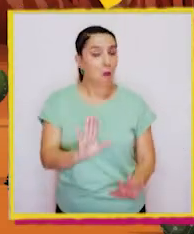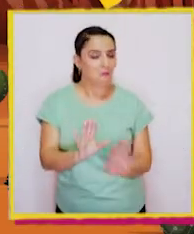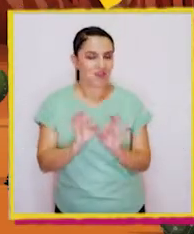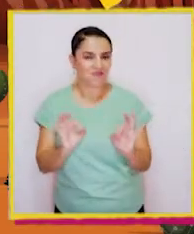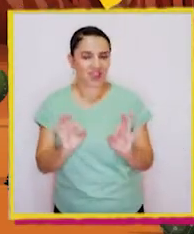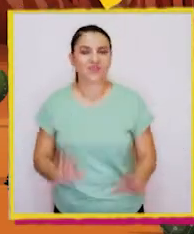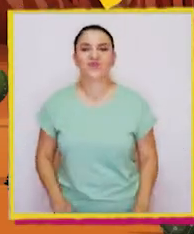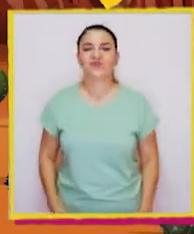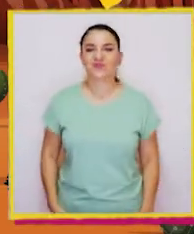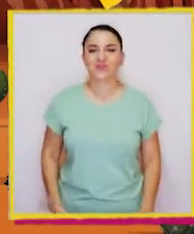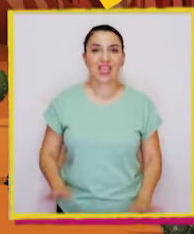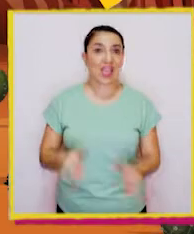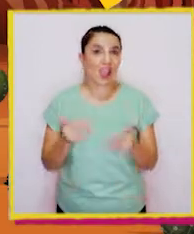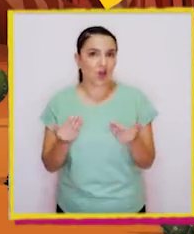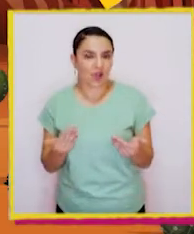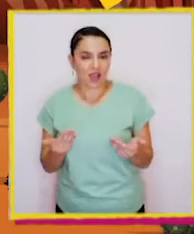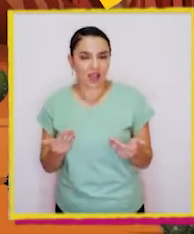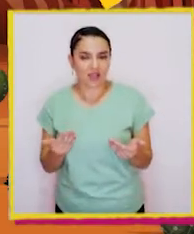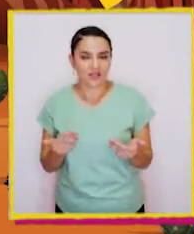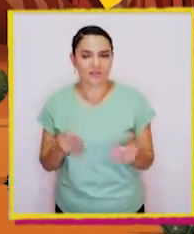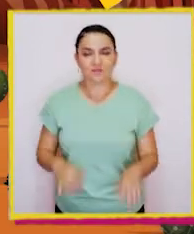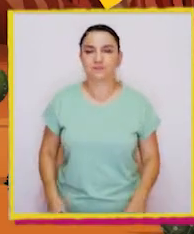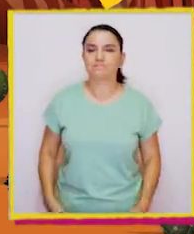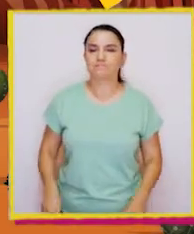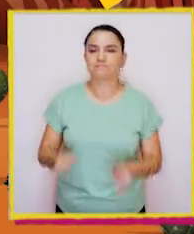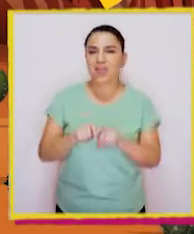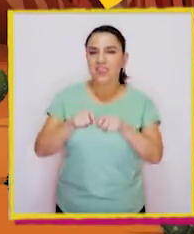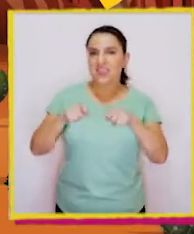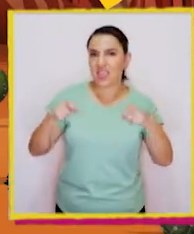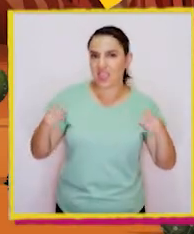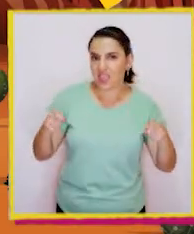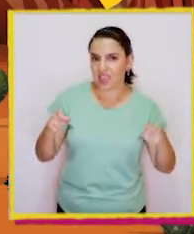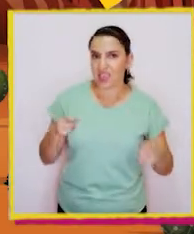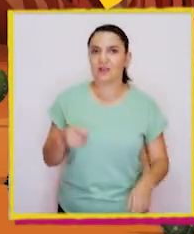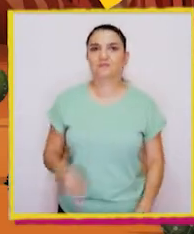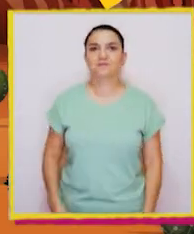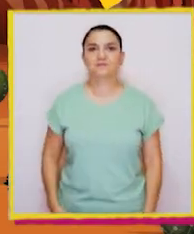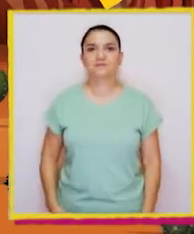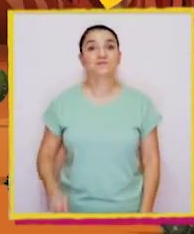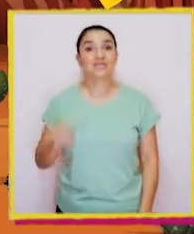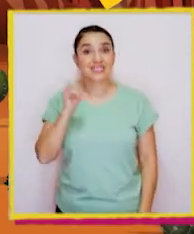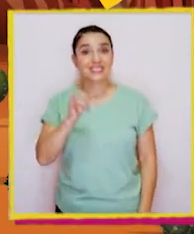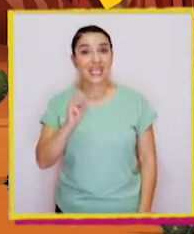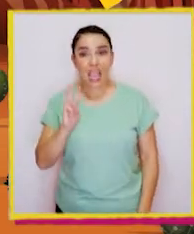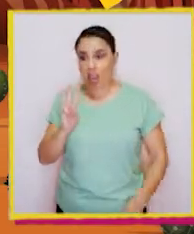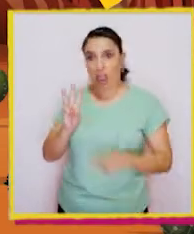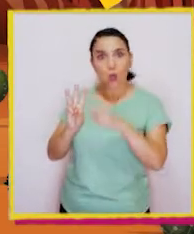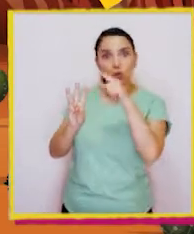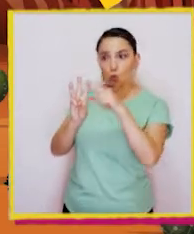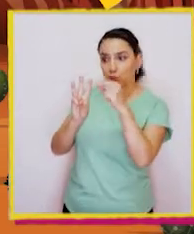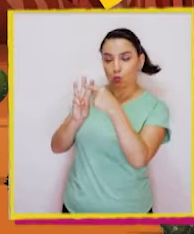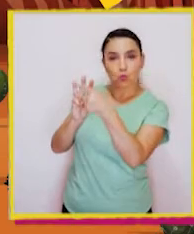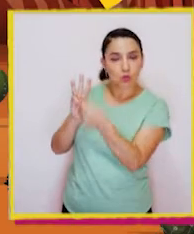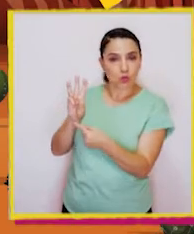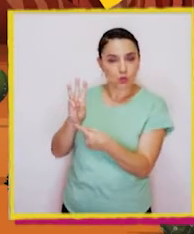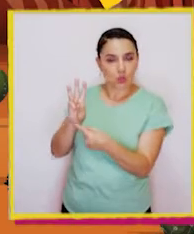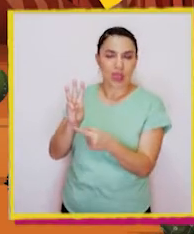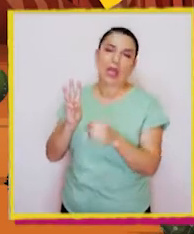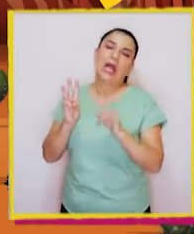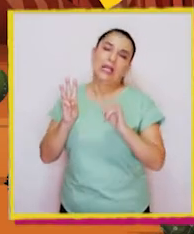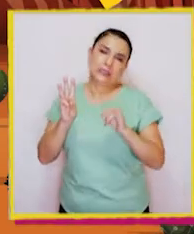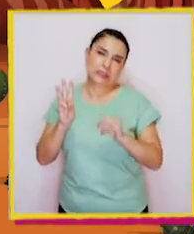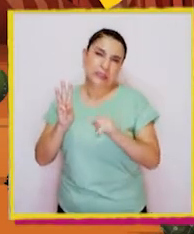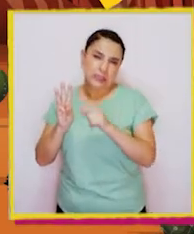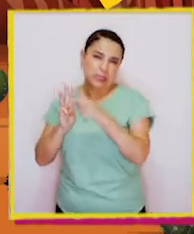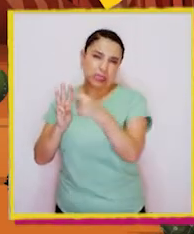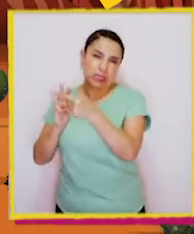¡Perfecto! Ahora, vamos a medir... ¡Sí! ¡Un cactus! Eso sí,